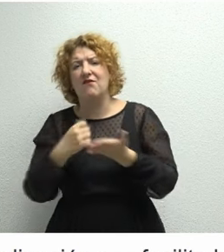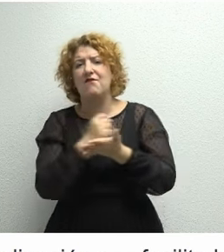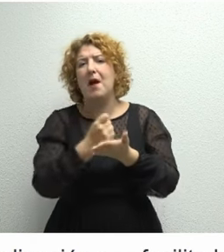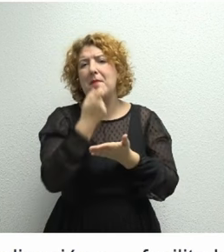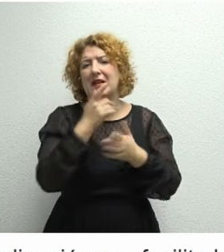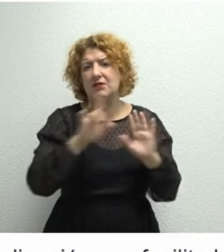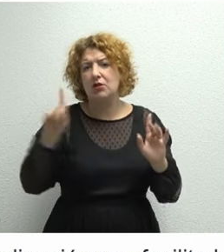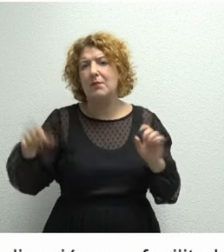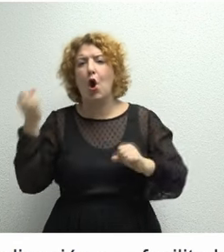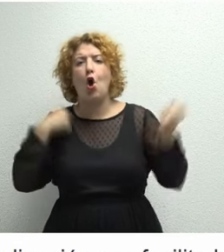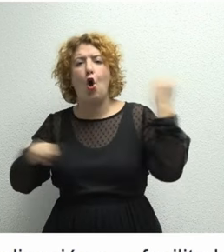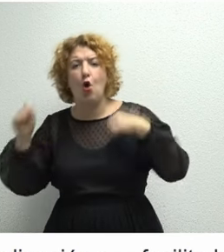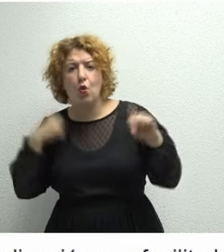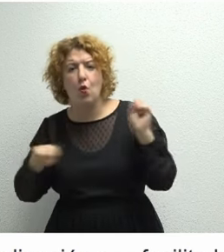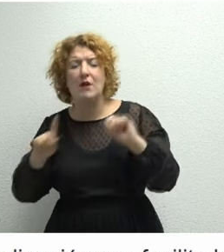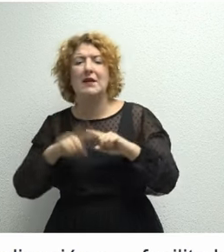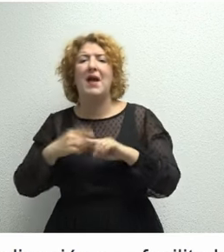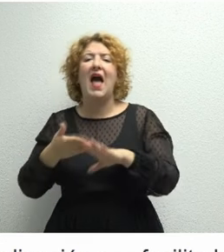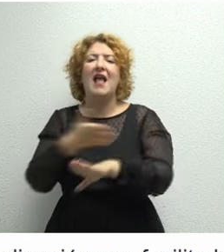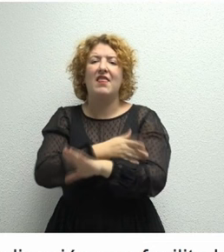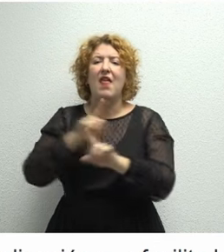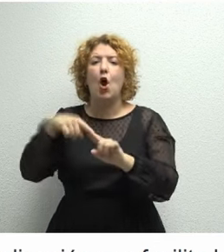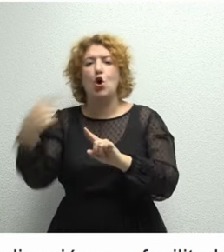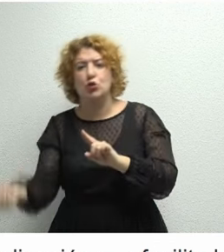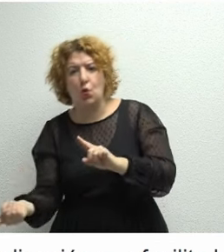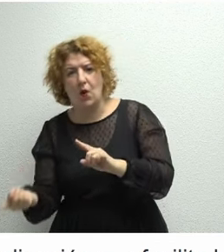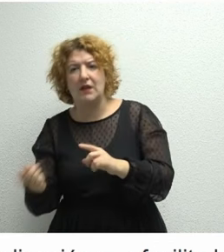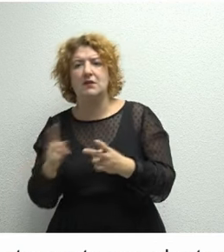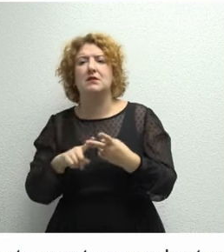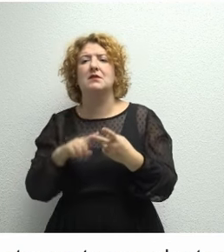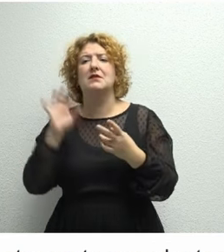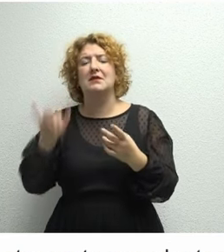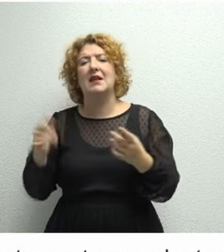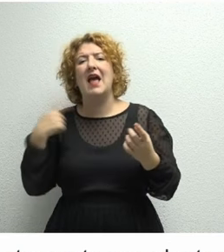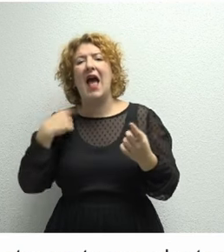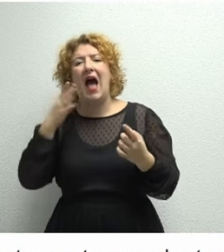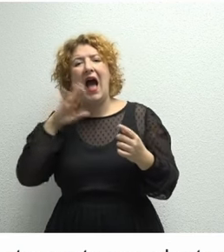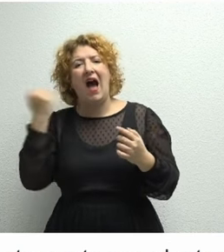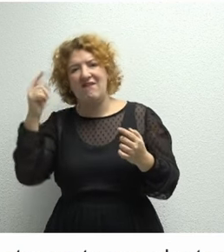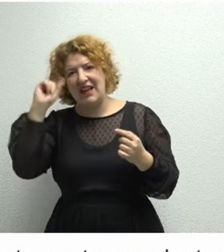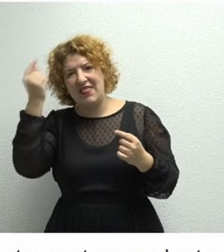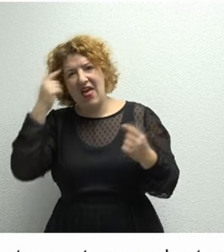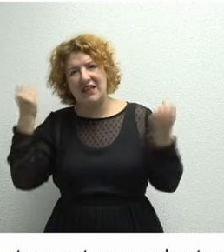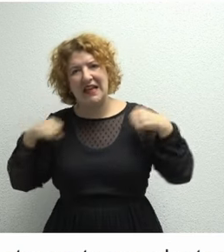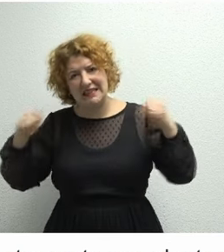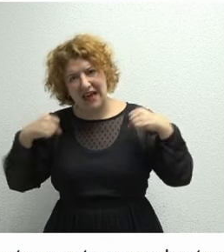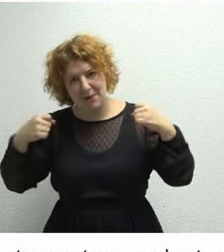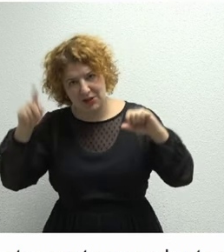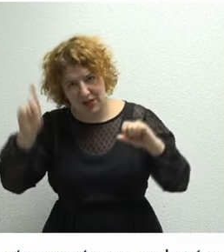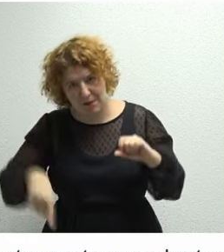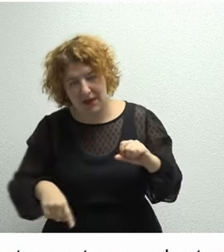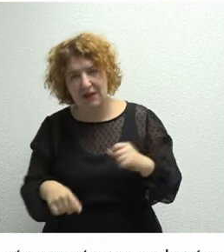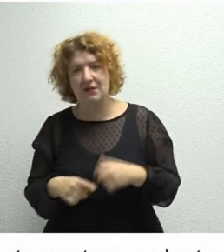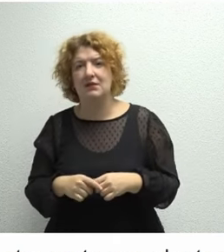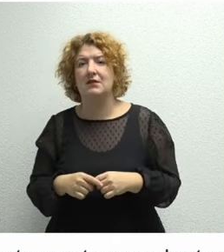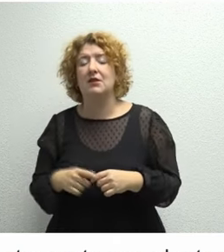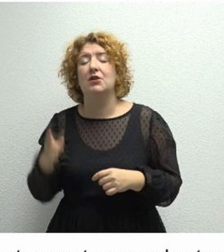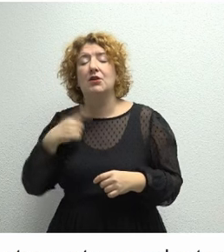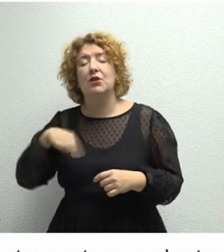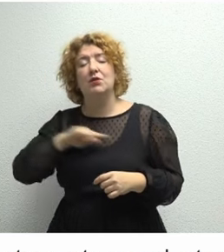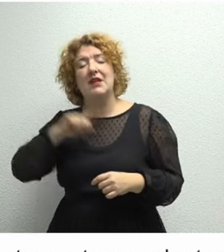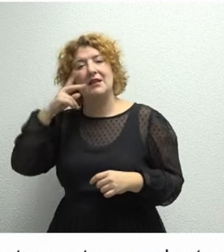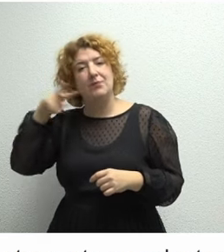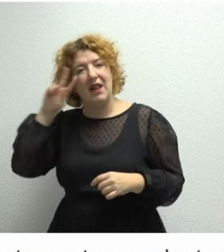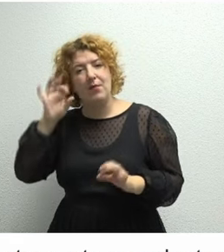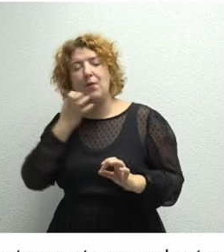conductuales en antecedentes y consecuentes la intervención en entrenamiento de habilidades sobre todo o por la experiencia que estamos teniendo